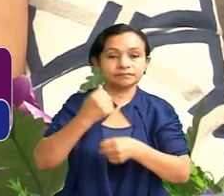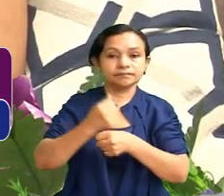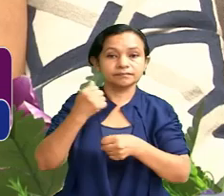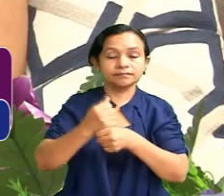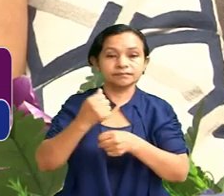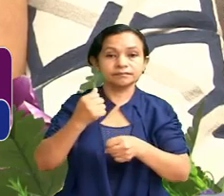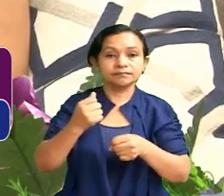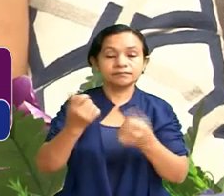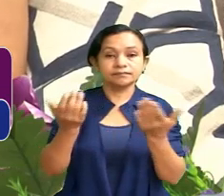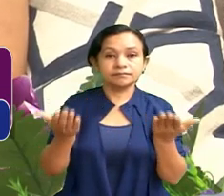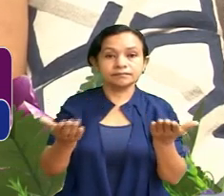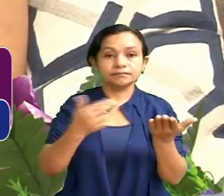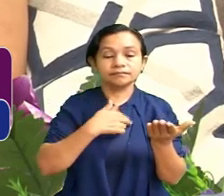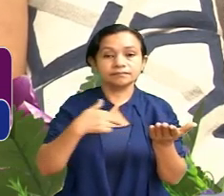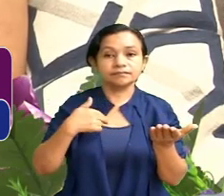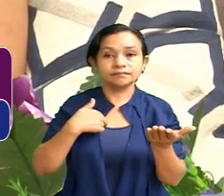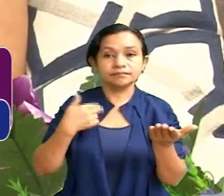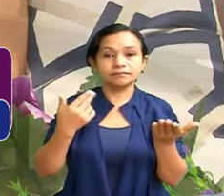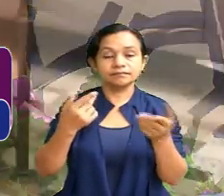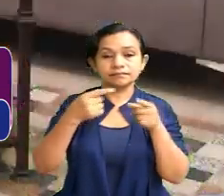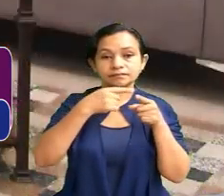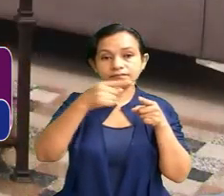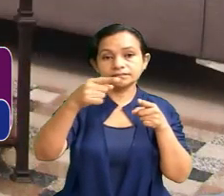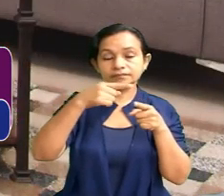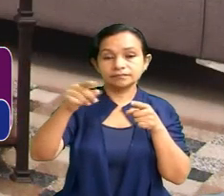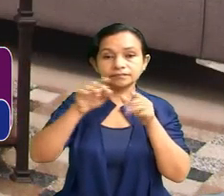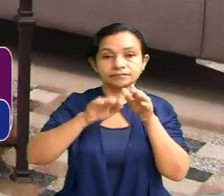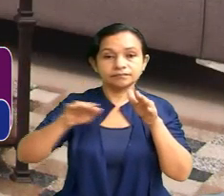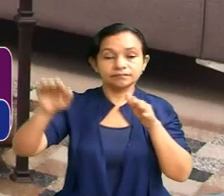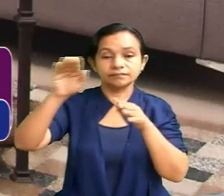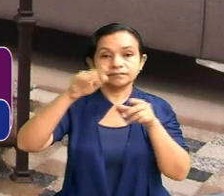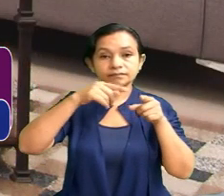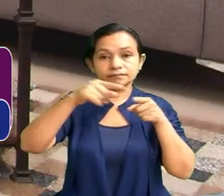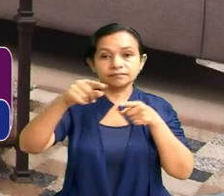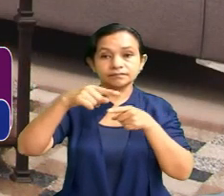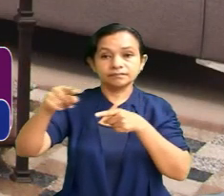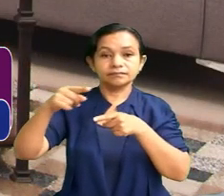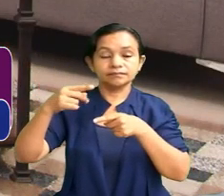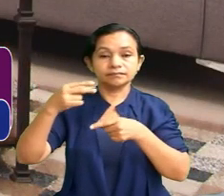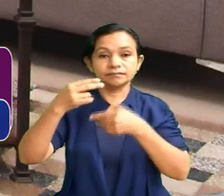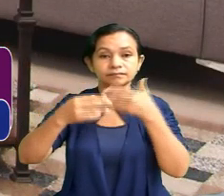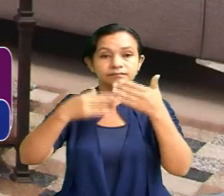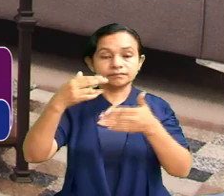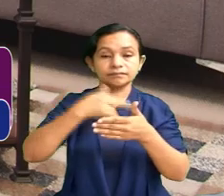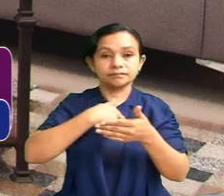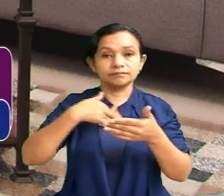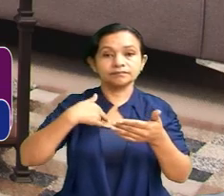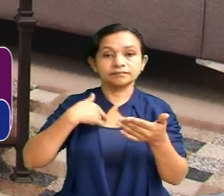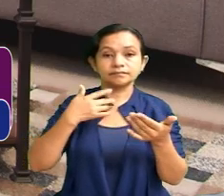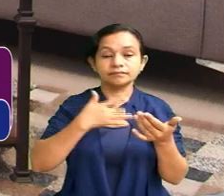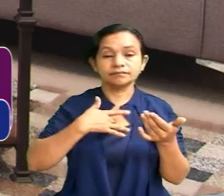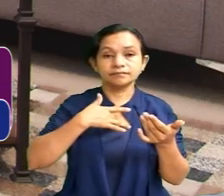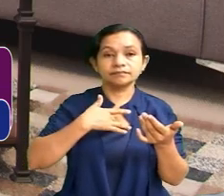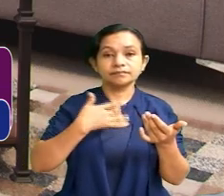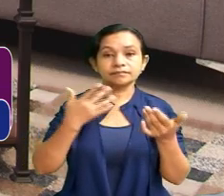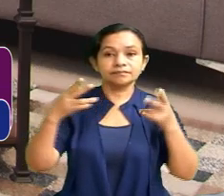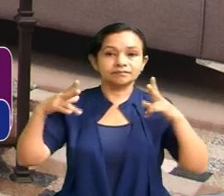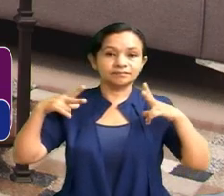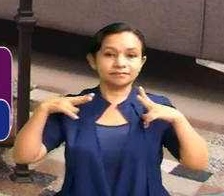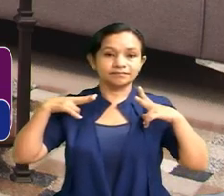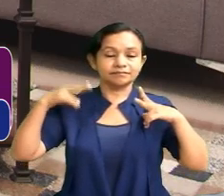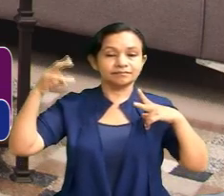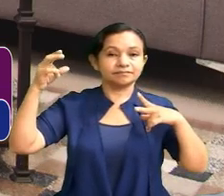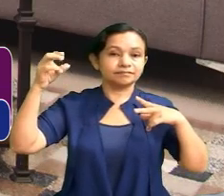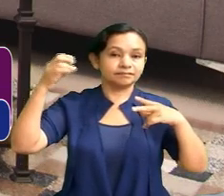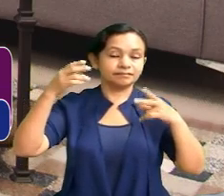transporte interno pues que se mueven en los municipios sobre todo aquellos municipios que hemos venido diciendo que reciben bastante veraneantes pues y